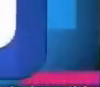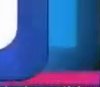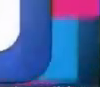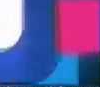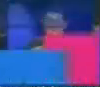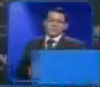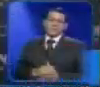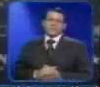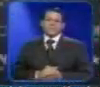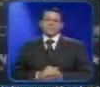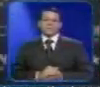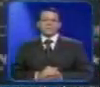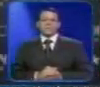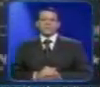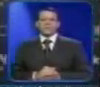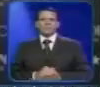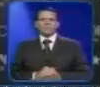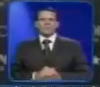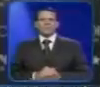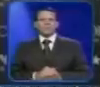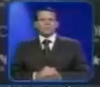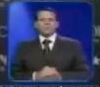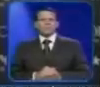que eres tú.